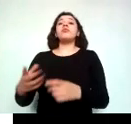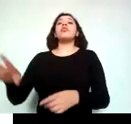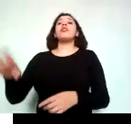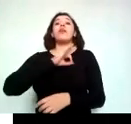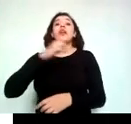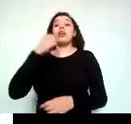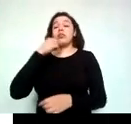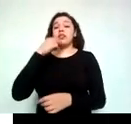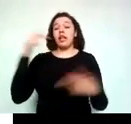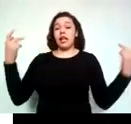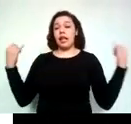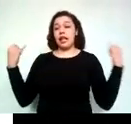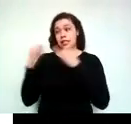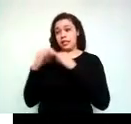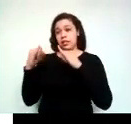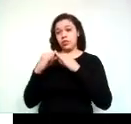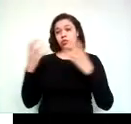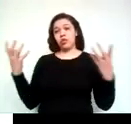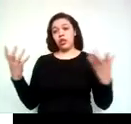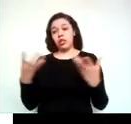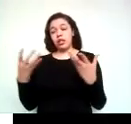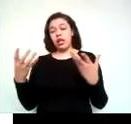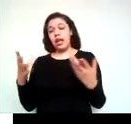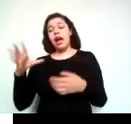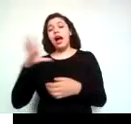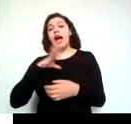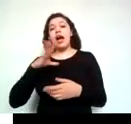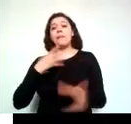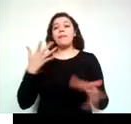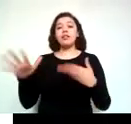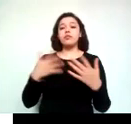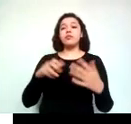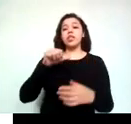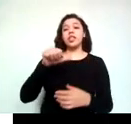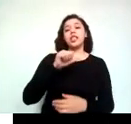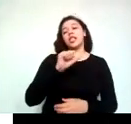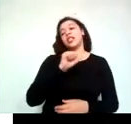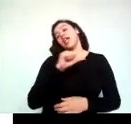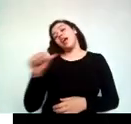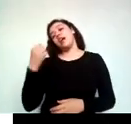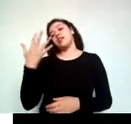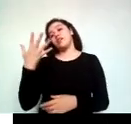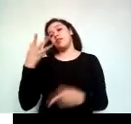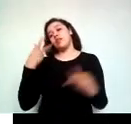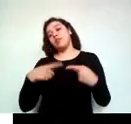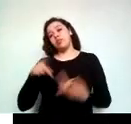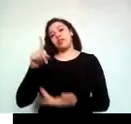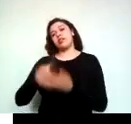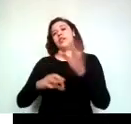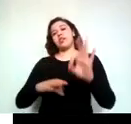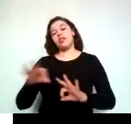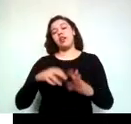aquellas instituciones que tienen entre 16 y 50 colaboradores y nos ayuda